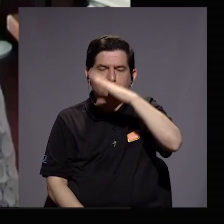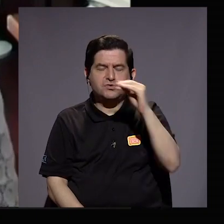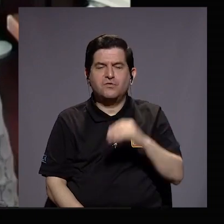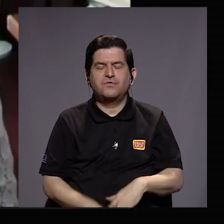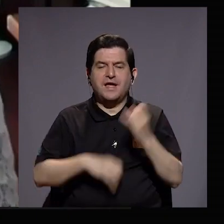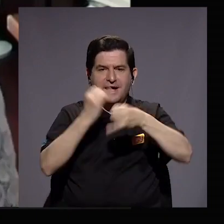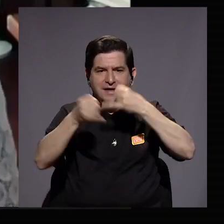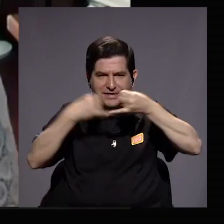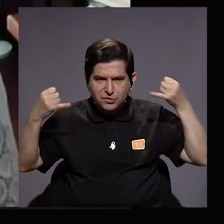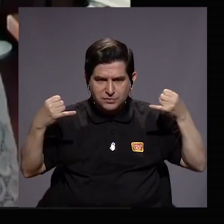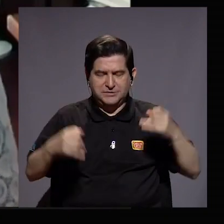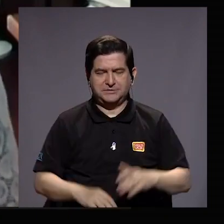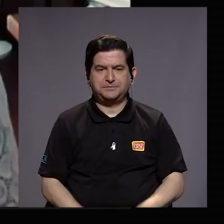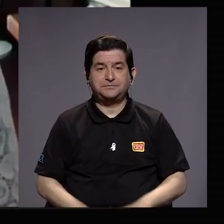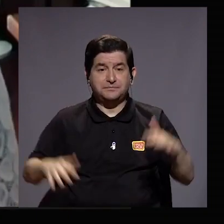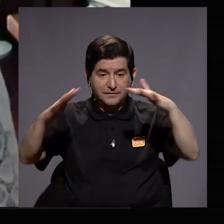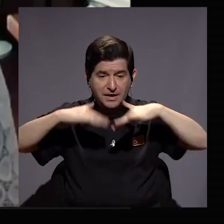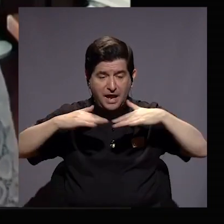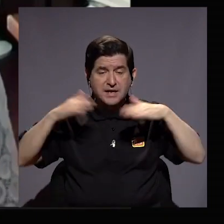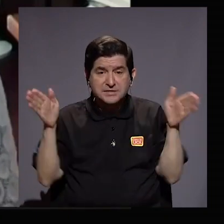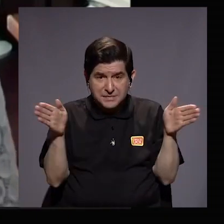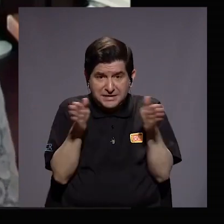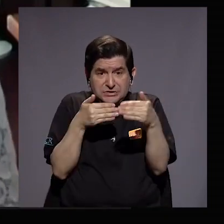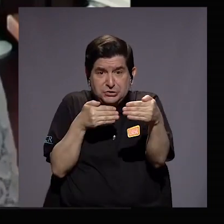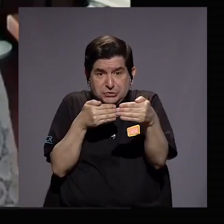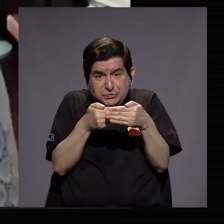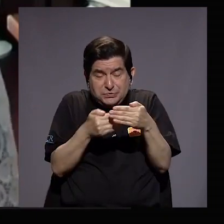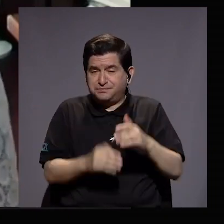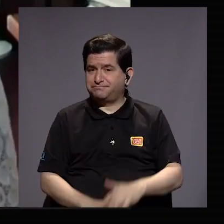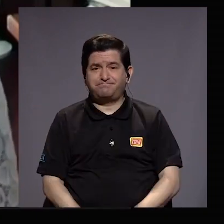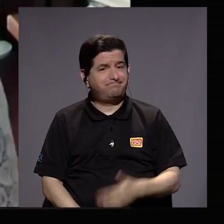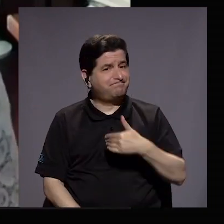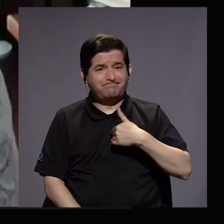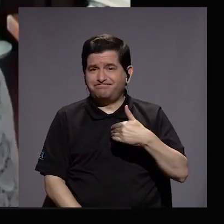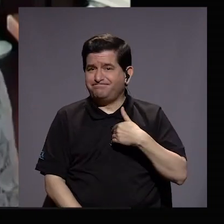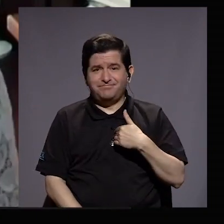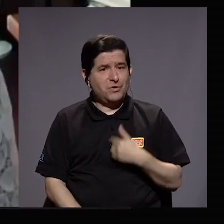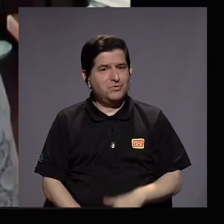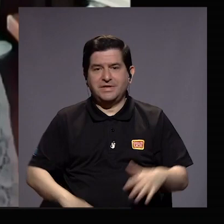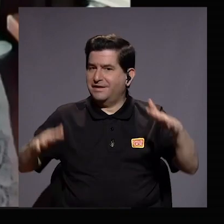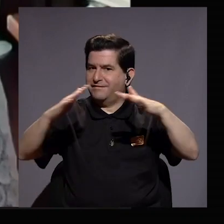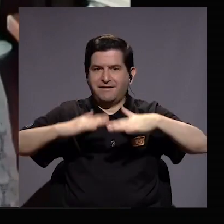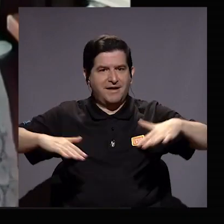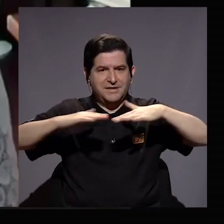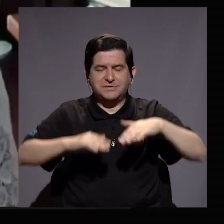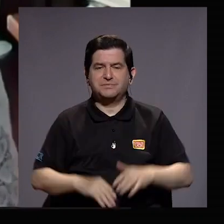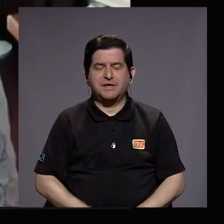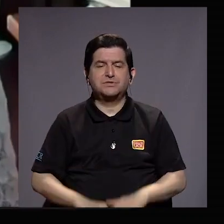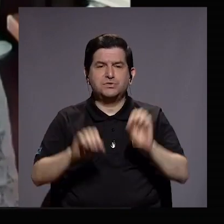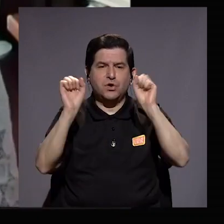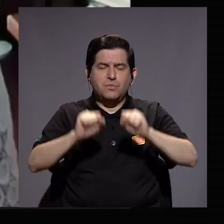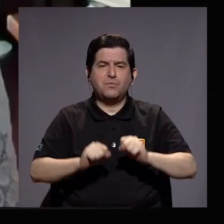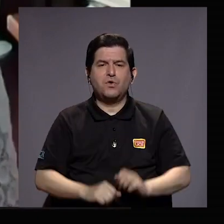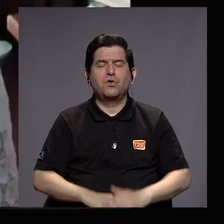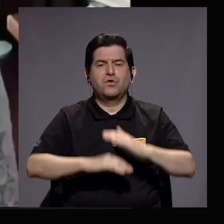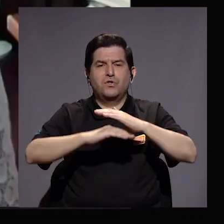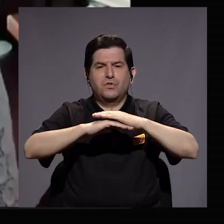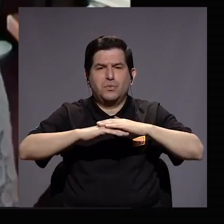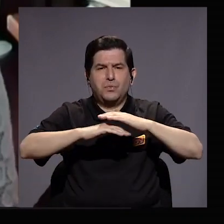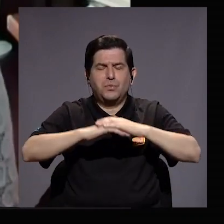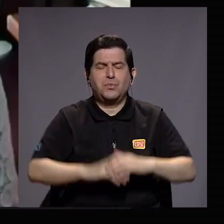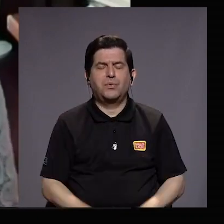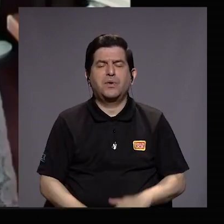filosofía y ley. El espacio era pequeño, no teníamos campus como para descansar en las